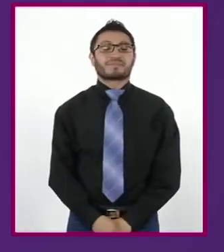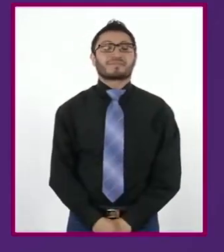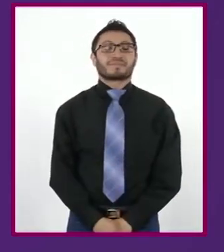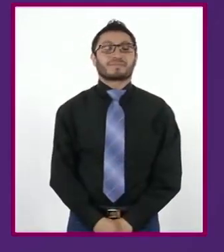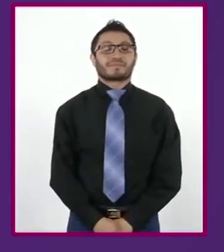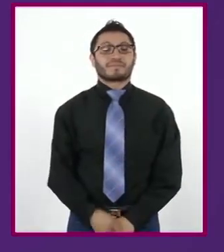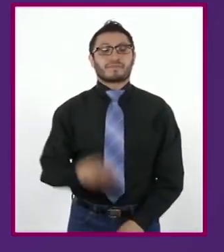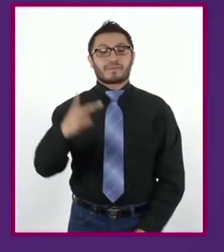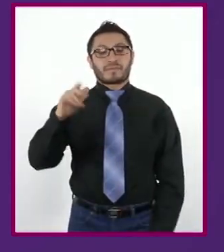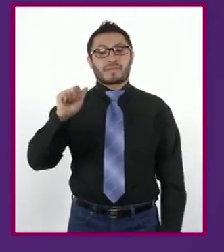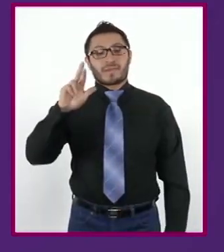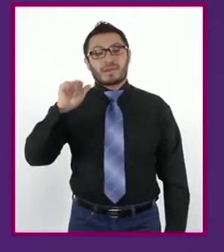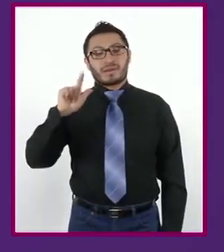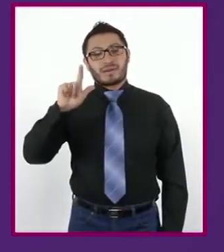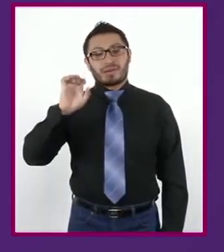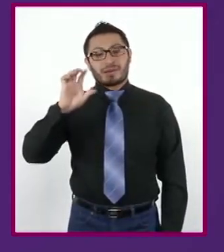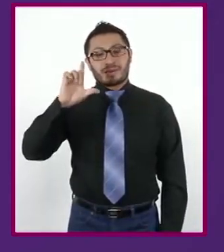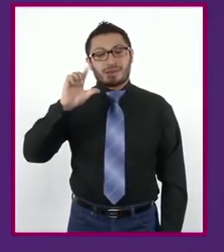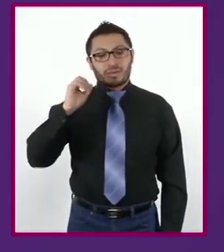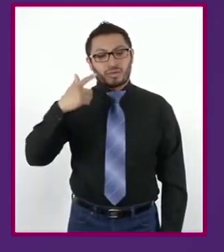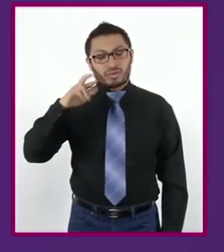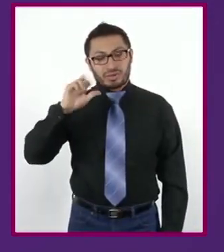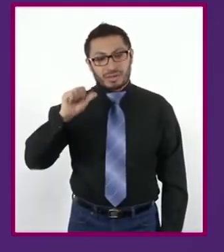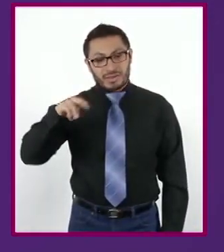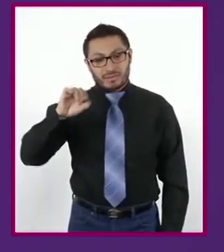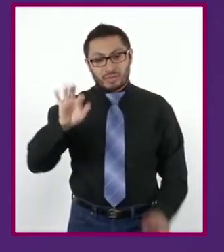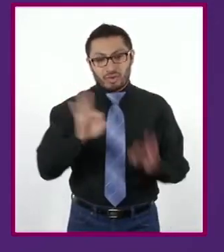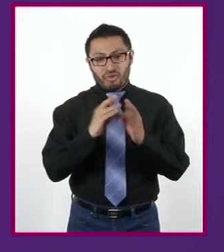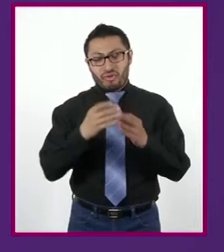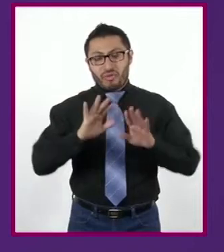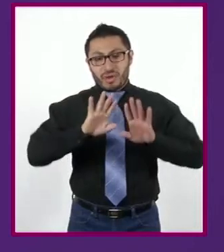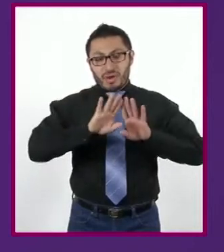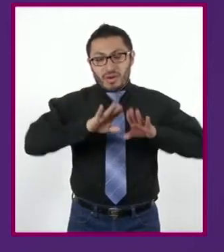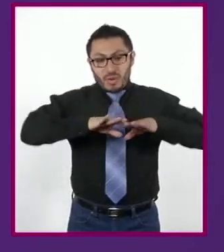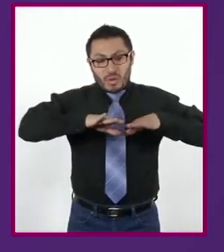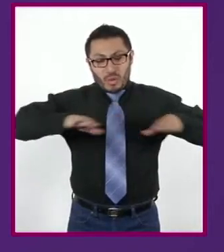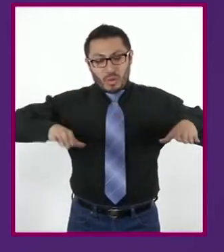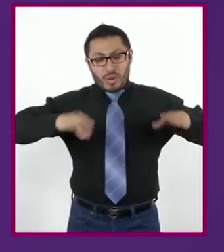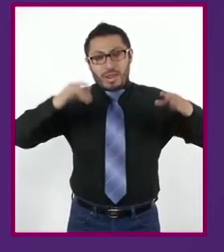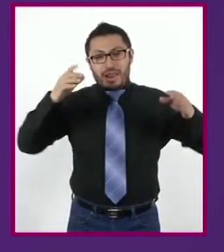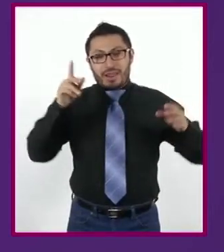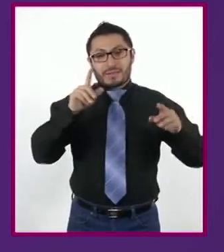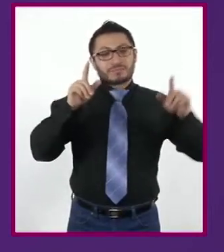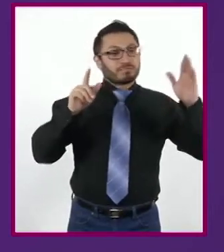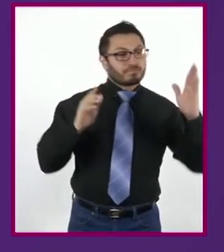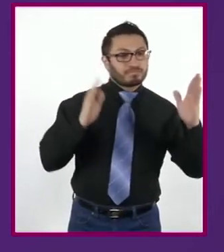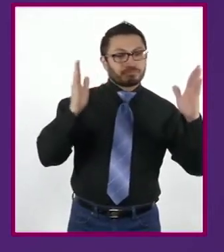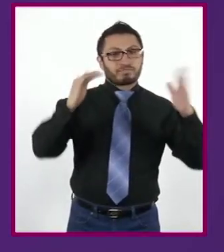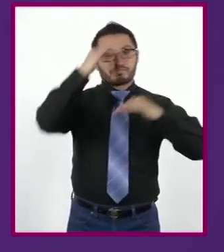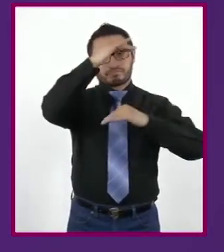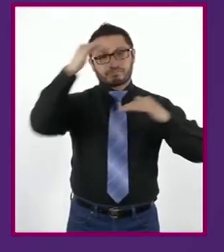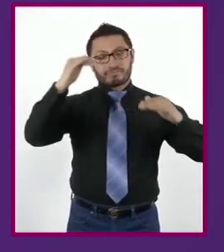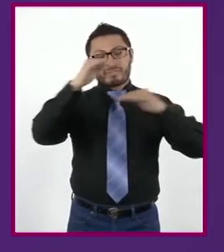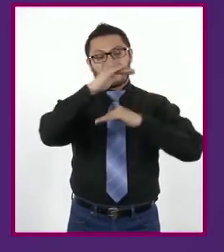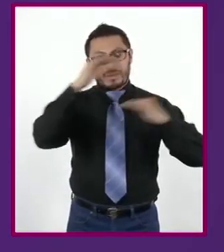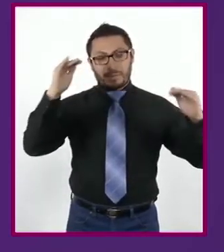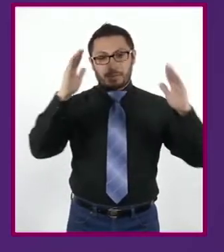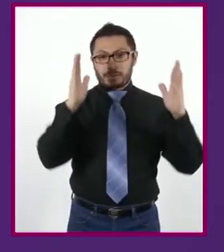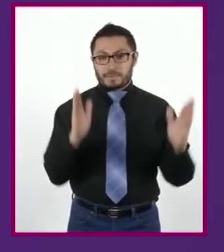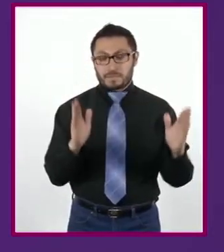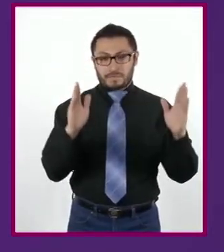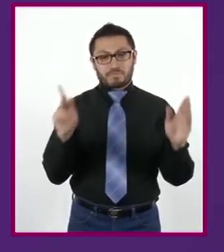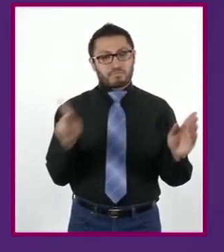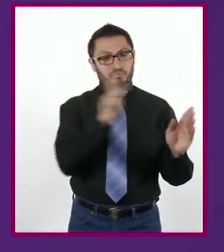Un paralelogramo es una figura plana cuyos lados opuestos son paralelos. ¿Cuáles